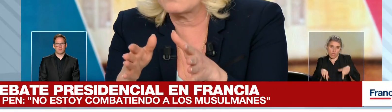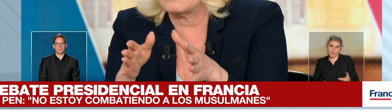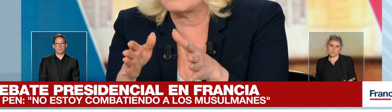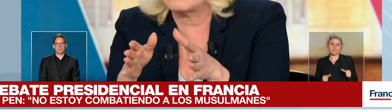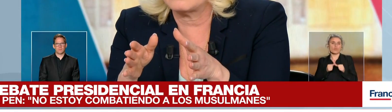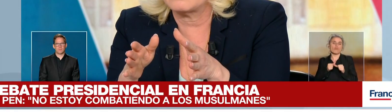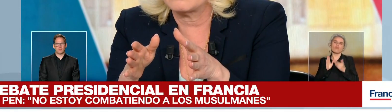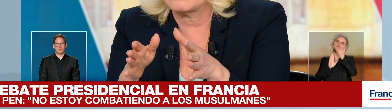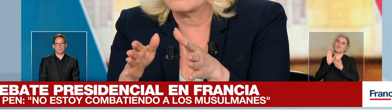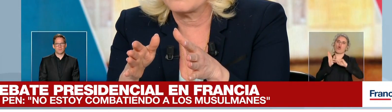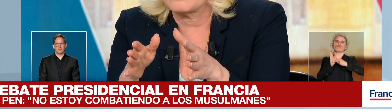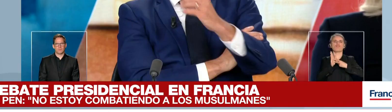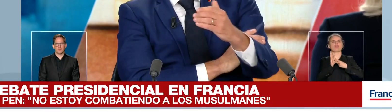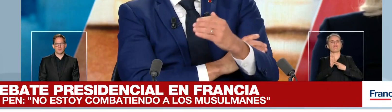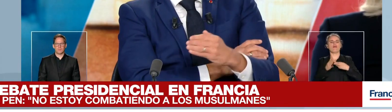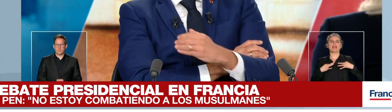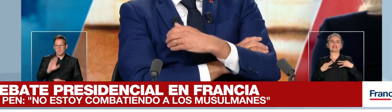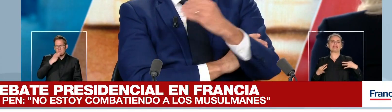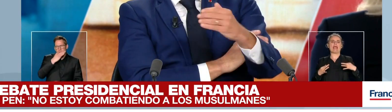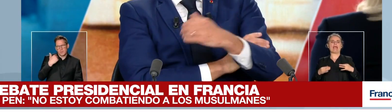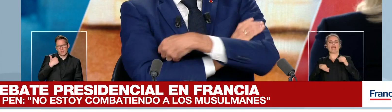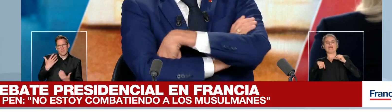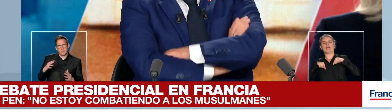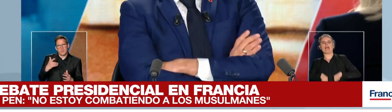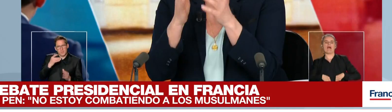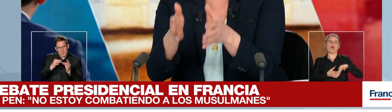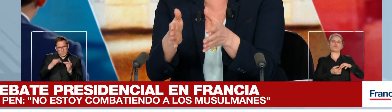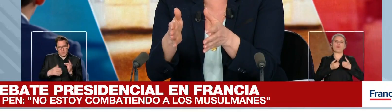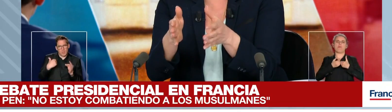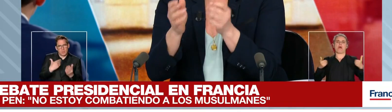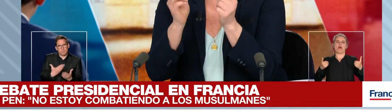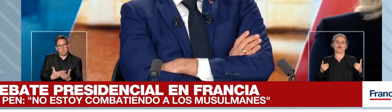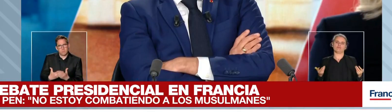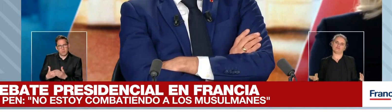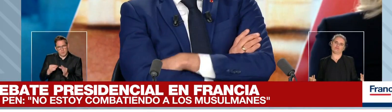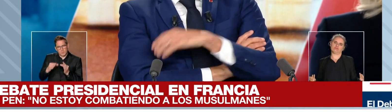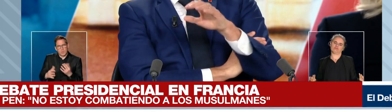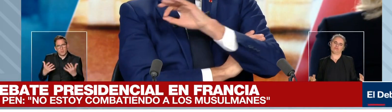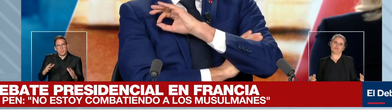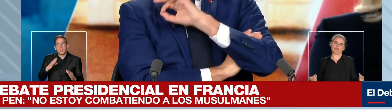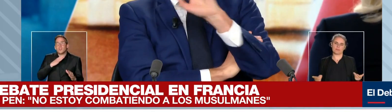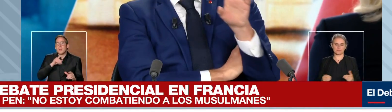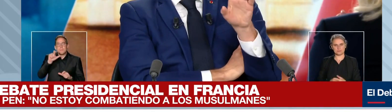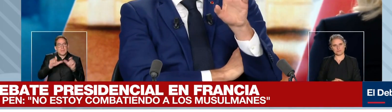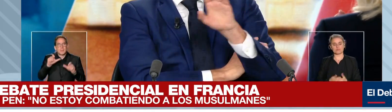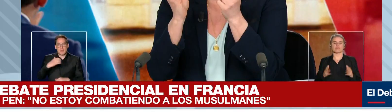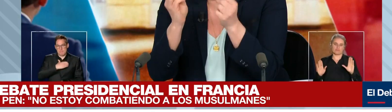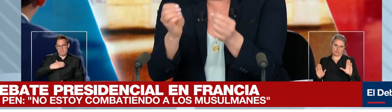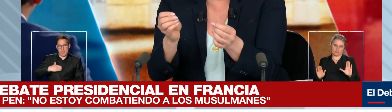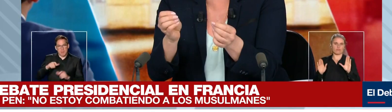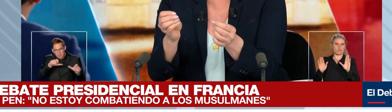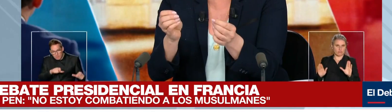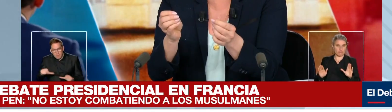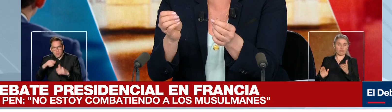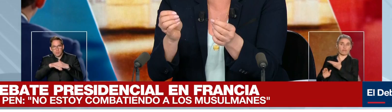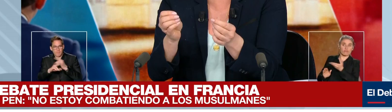ley no ha servido para nada. Usted estableció una carta de la laicidad. Acabo de decirle lo que sirvió los resultados. Los que la no, carta del laicismo, los alcaldes